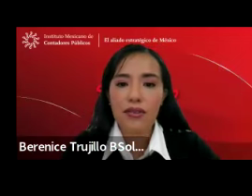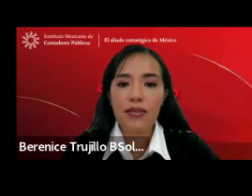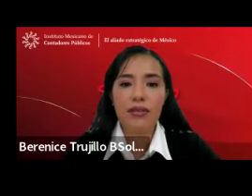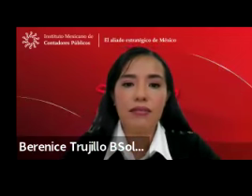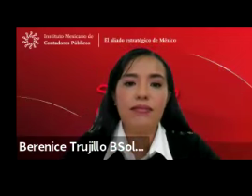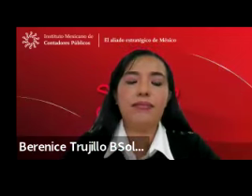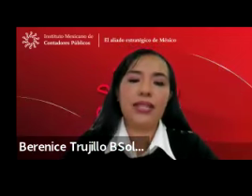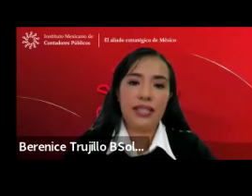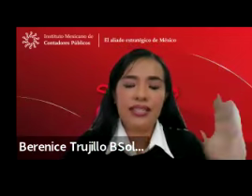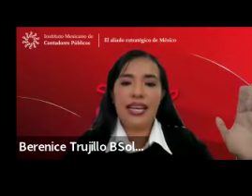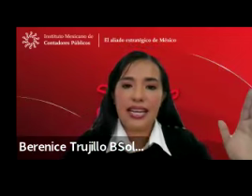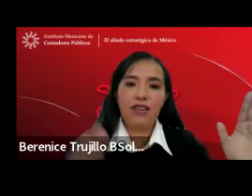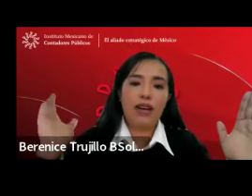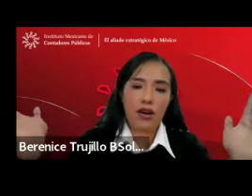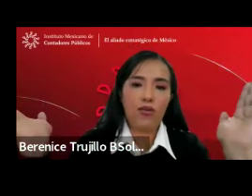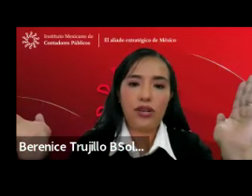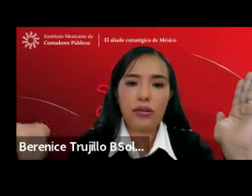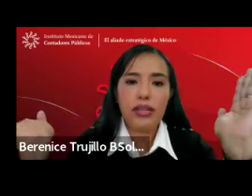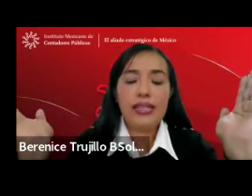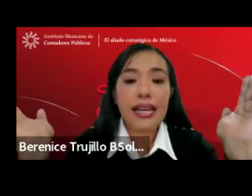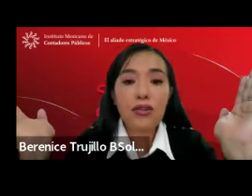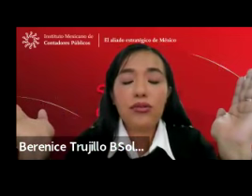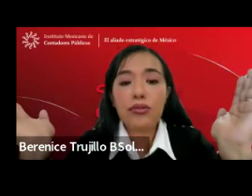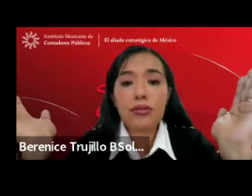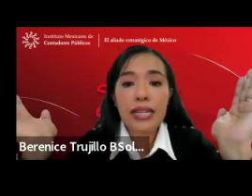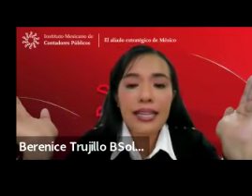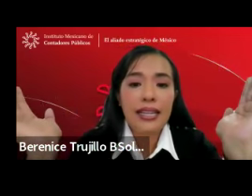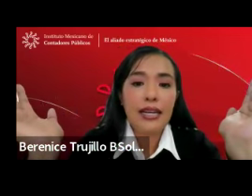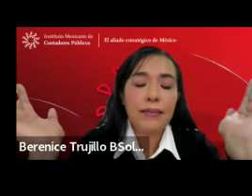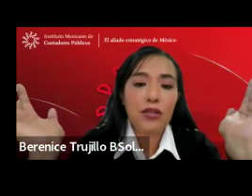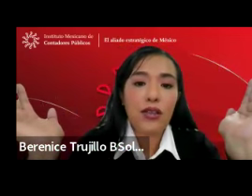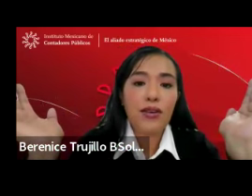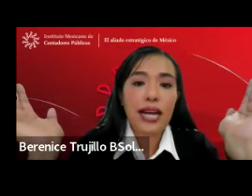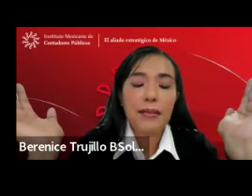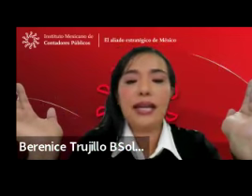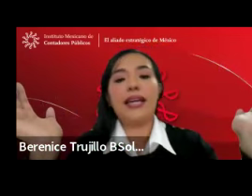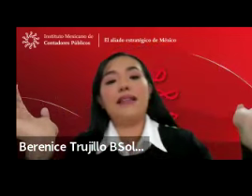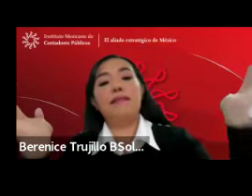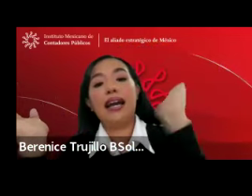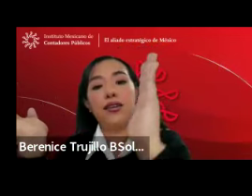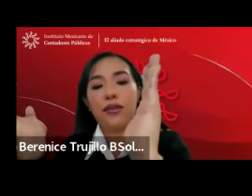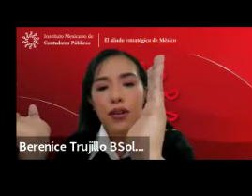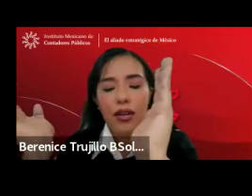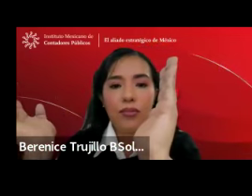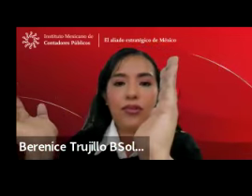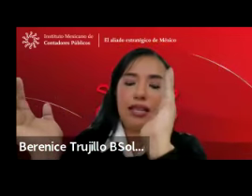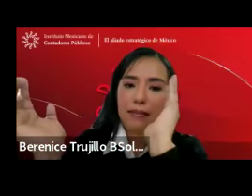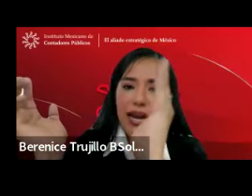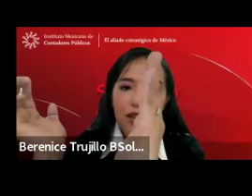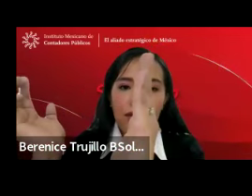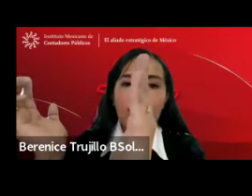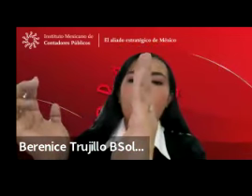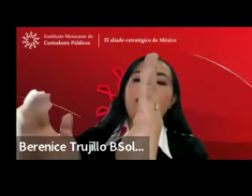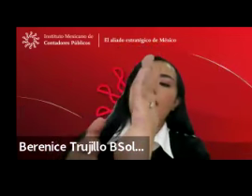en enero, pues es de enero a junio. Si tengo un cliente que empezó a donarme en mayo, pues